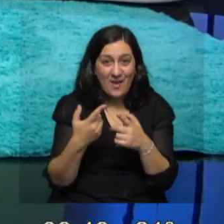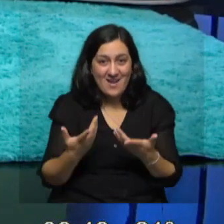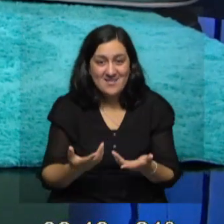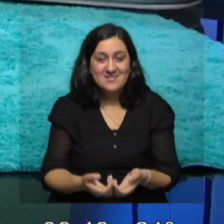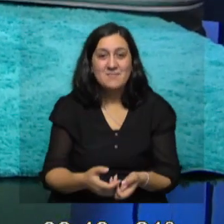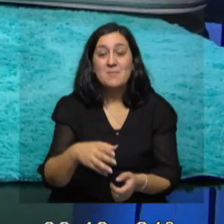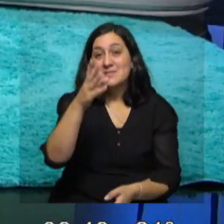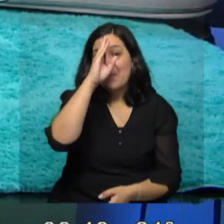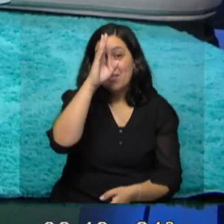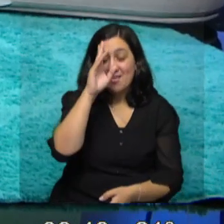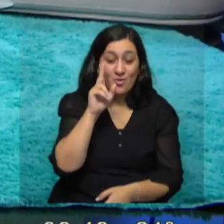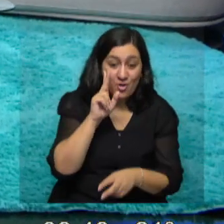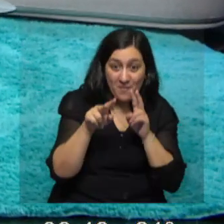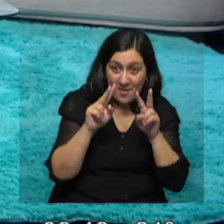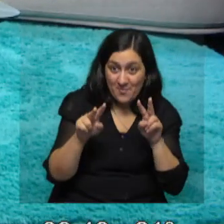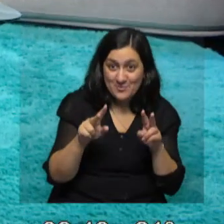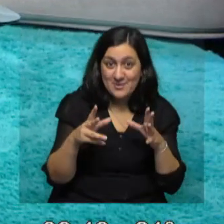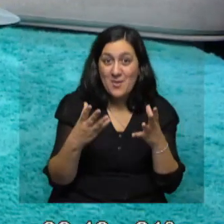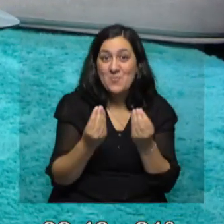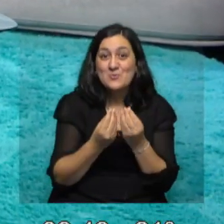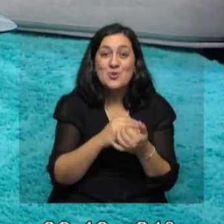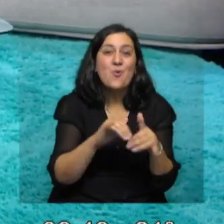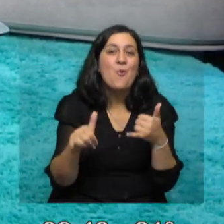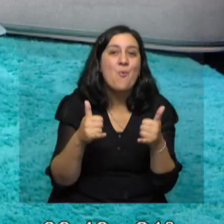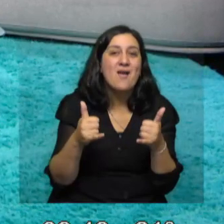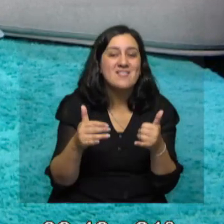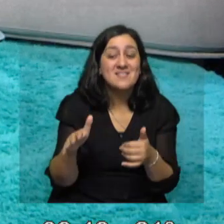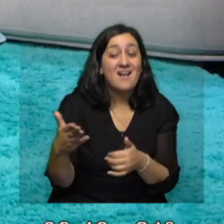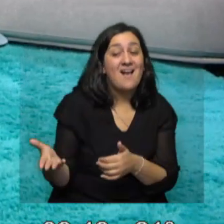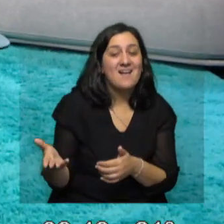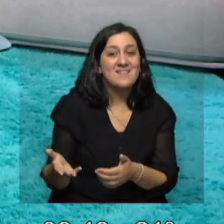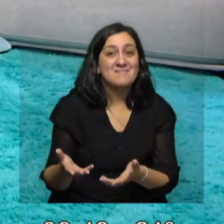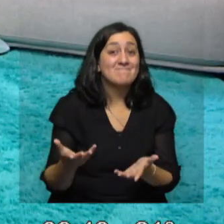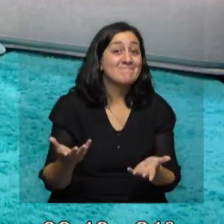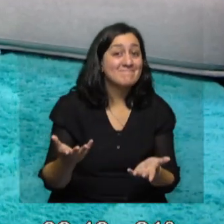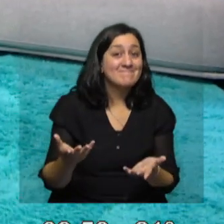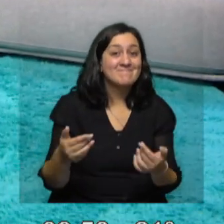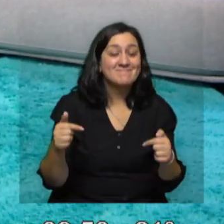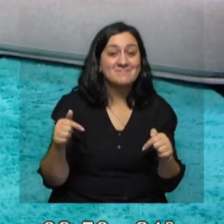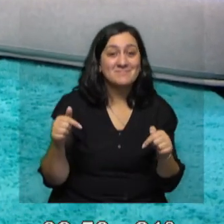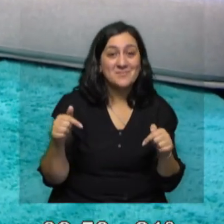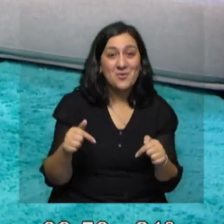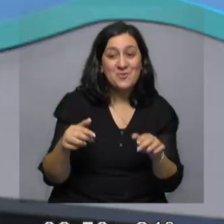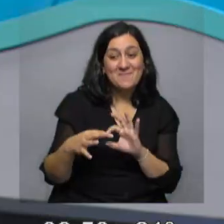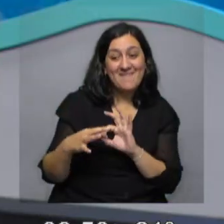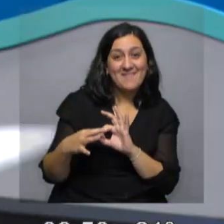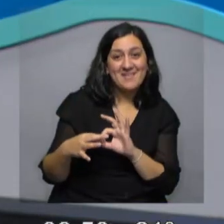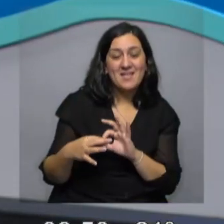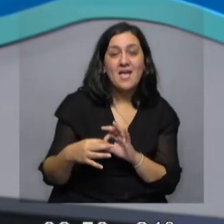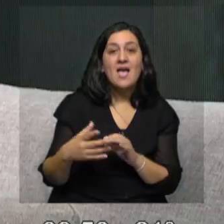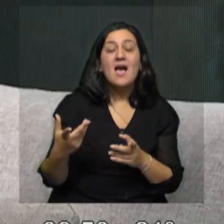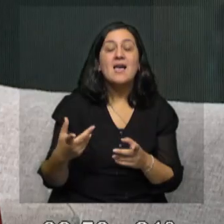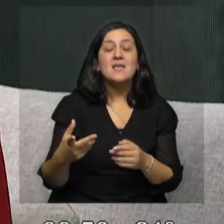con lo que tenemos a mano, en realidad. Te pusiste todos los juguetitos, como si vos del lado allá. Sí, hoy voy a tener un aliado acá. Métodos de